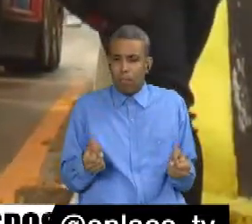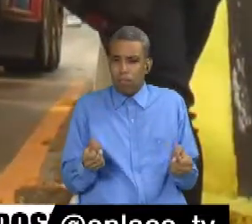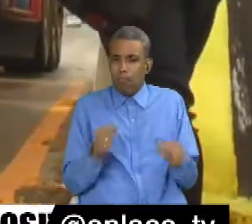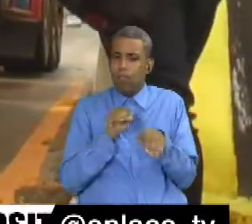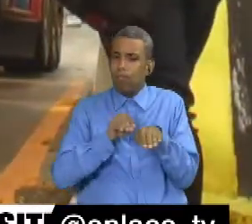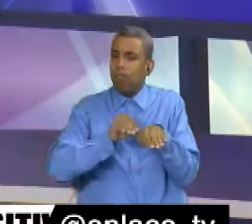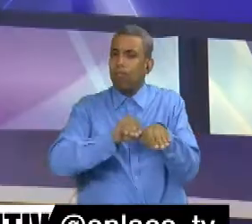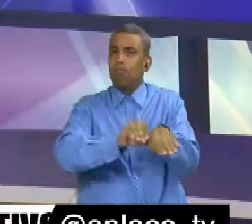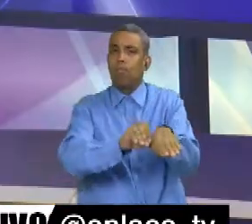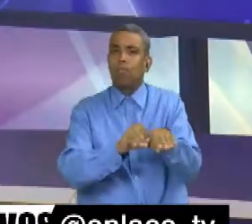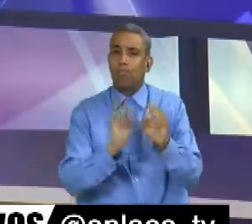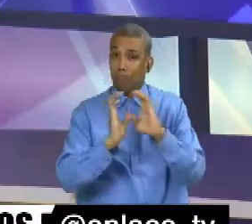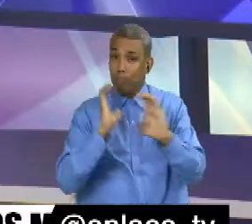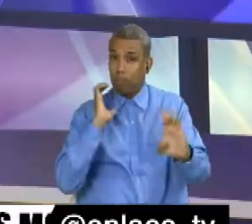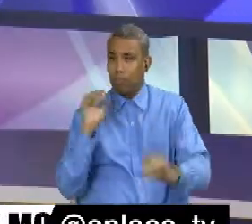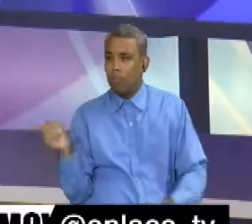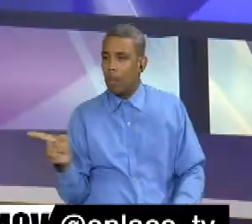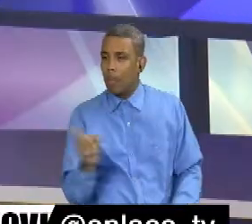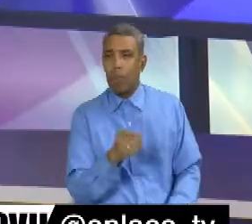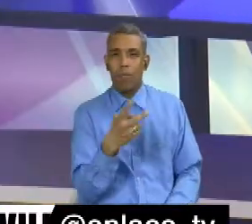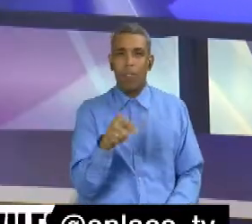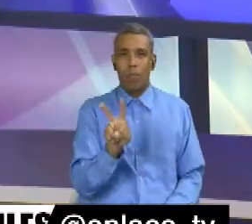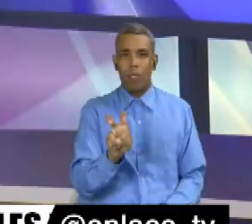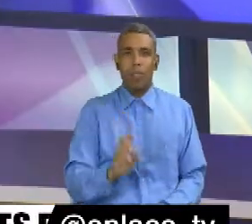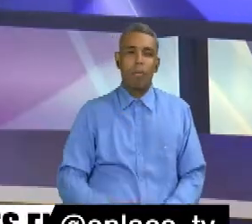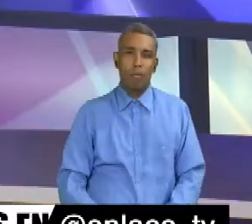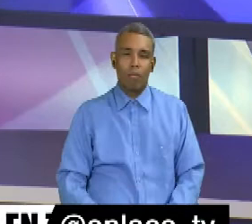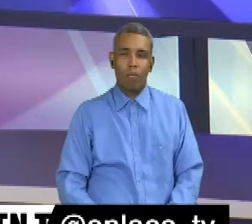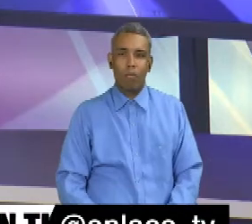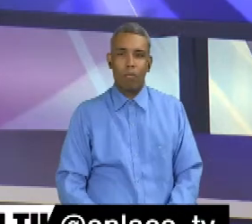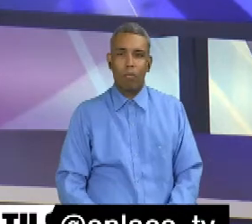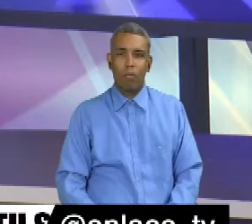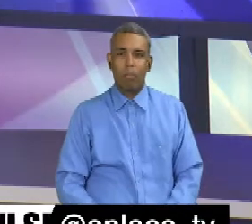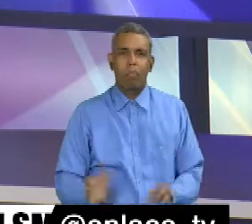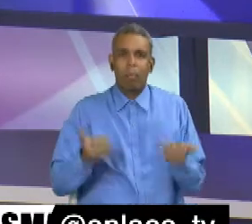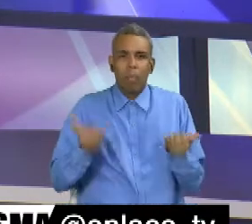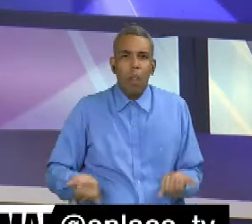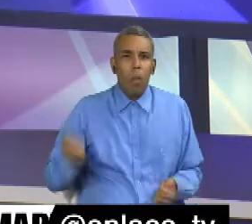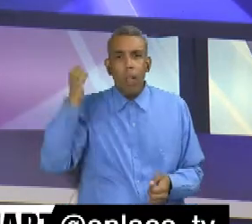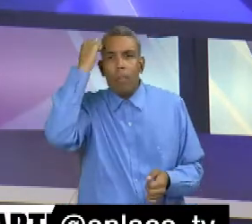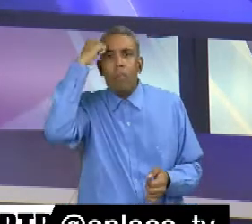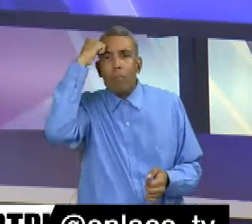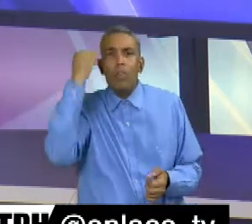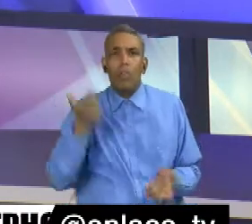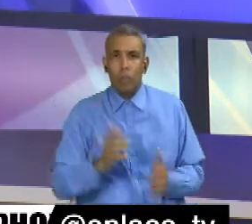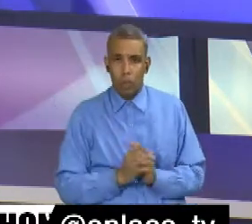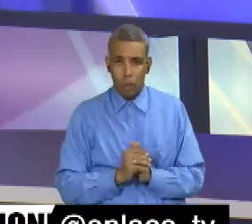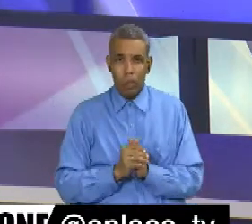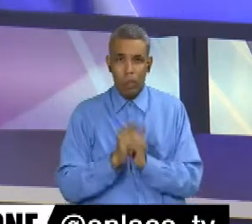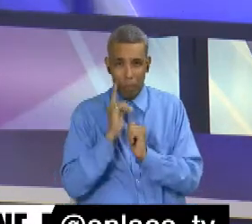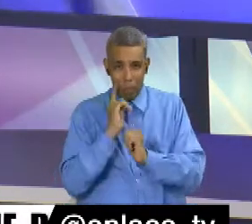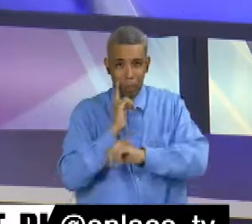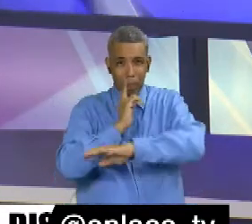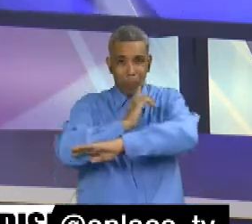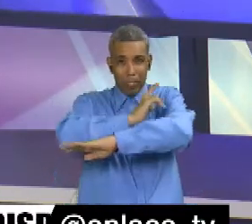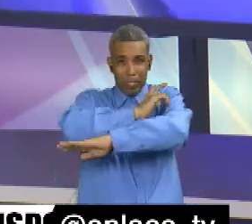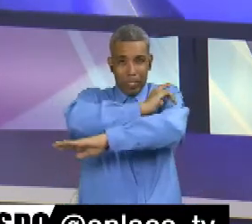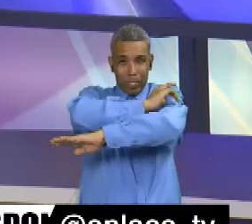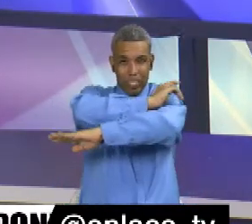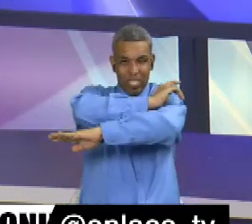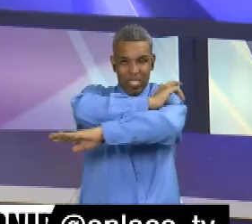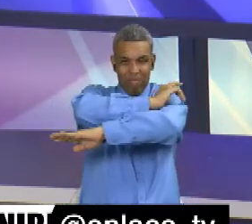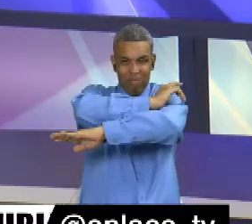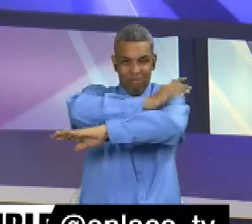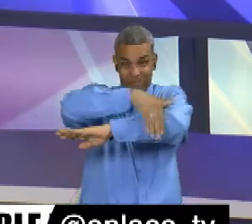sector. Y a esta hora los profesores de la ciudad adelantan un plantón en la avenida del Ferrocarril. Allí está nuestro periodista